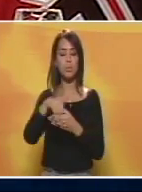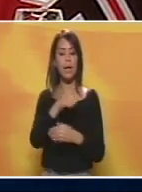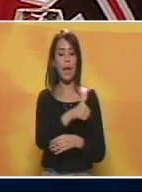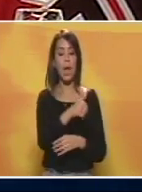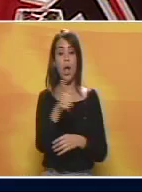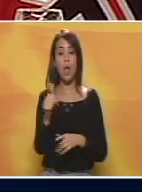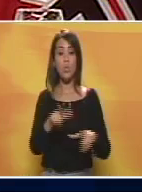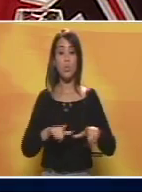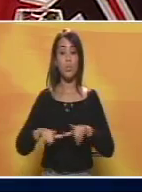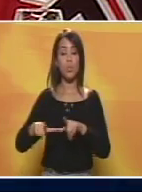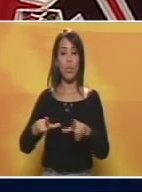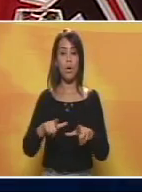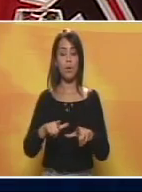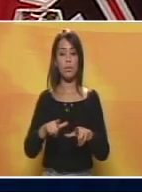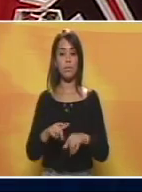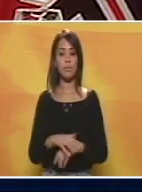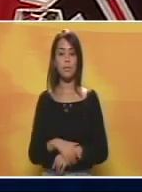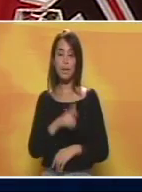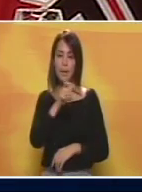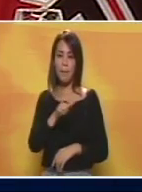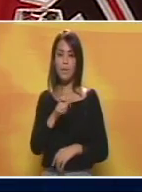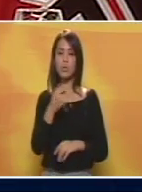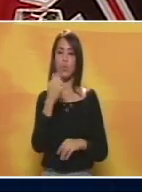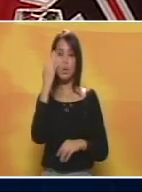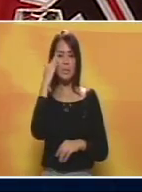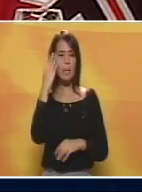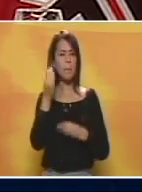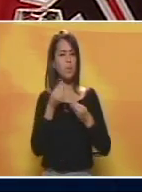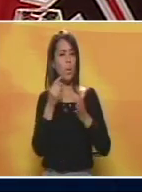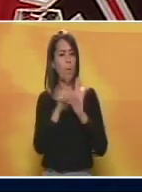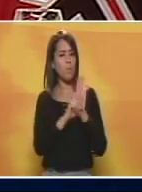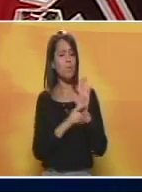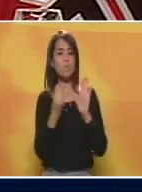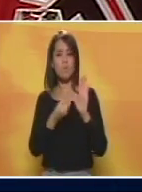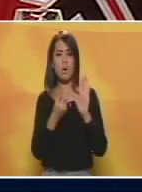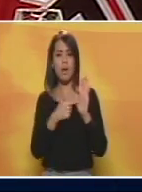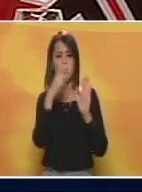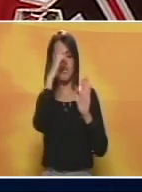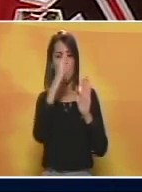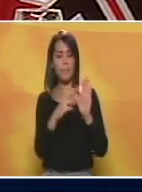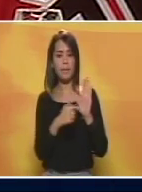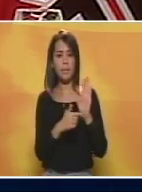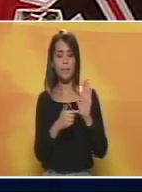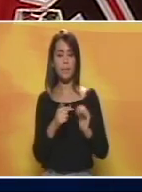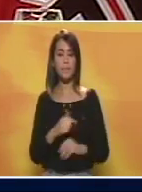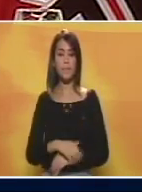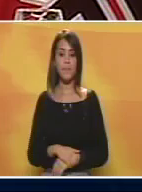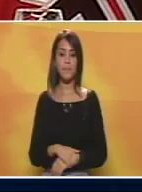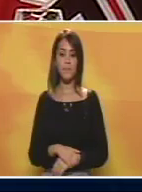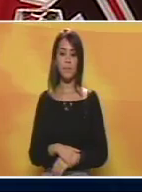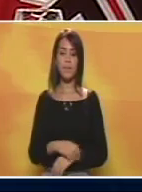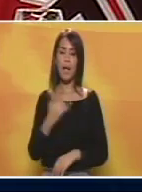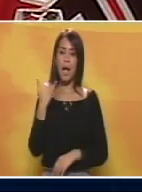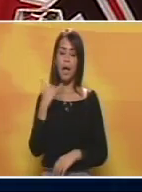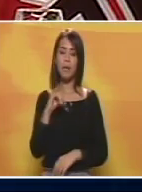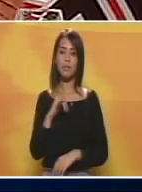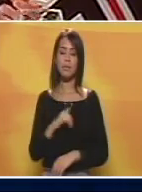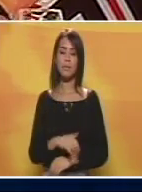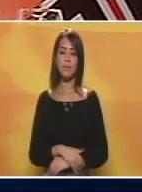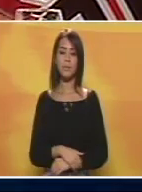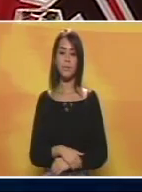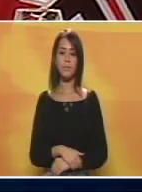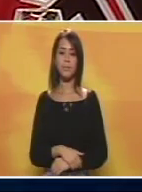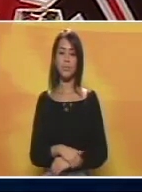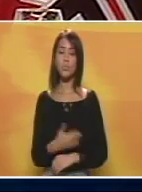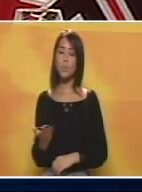a fin que el electorado conozca las reglas y pueda cumplirlas y hacerlas cumplir. Hay una serie